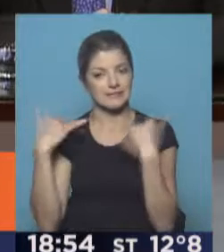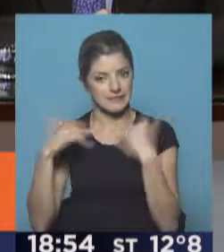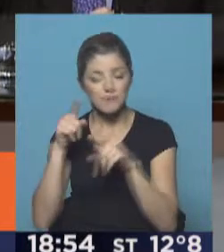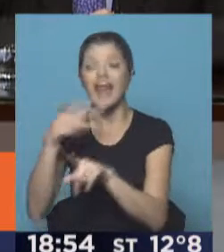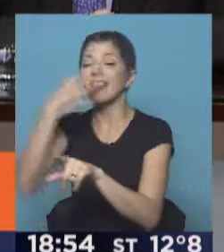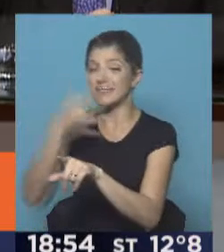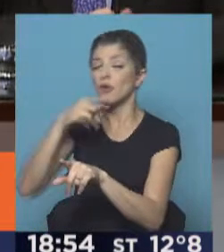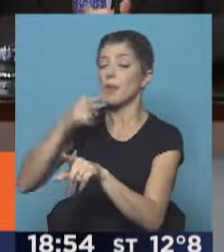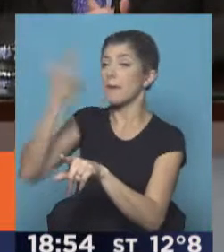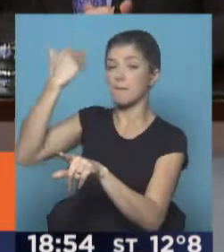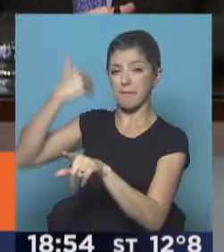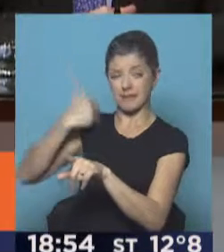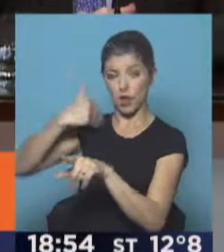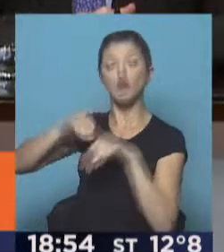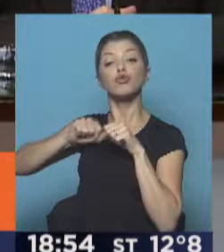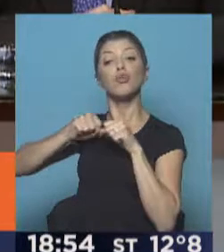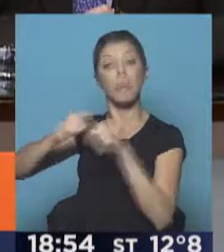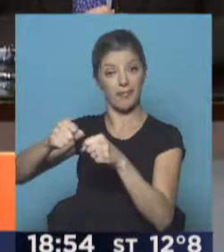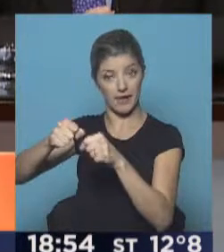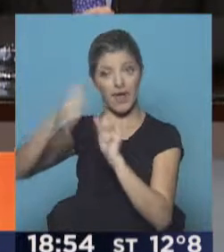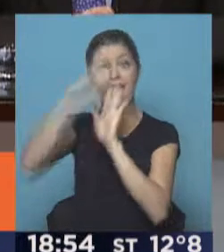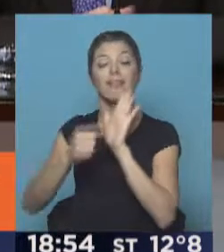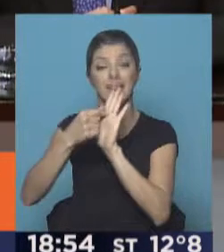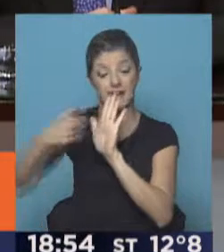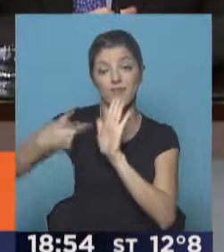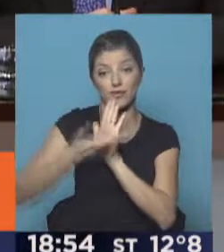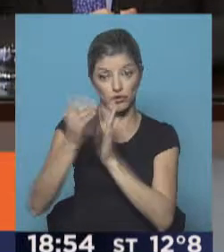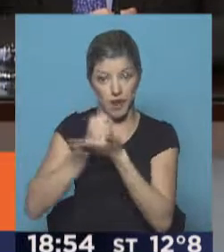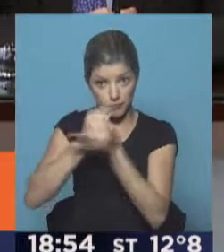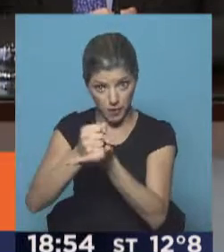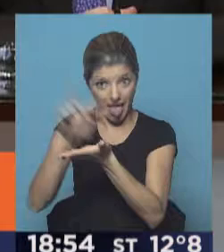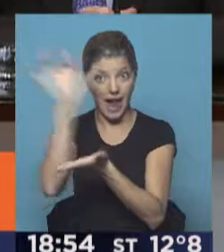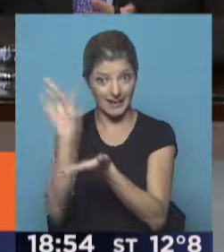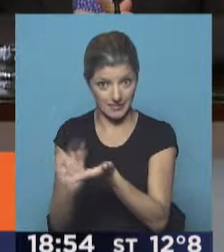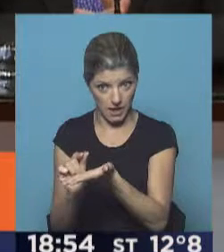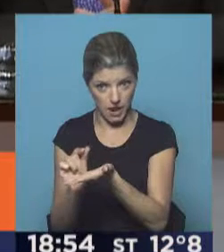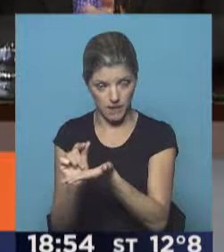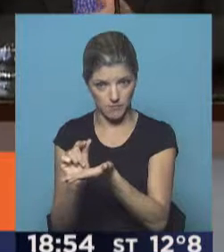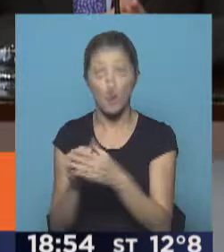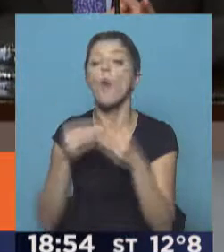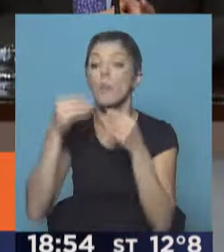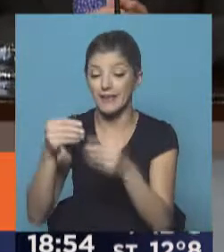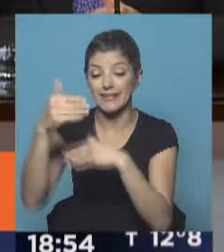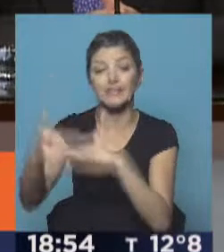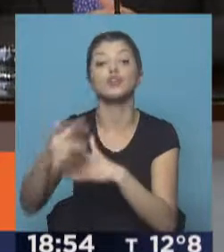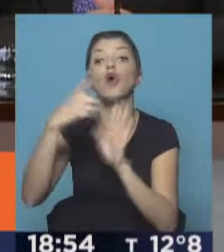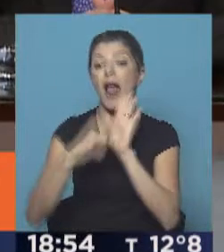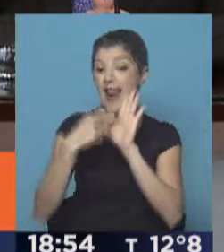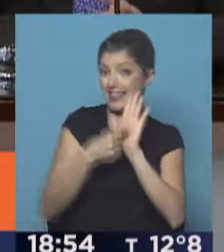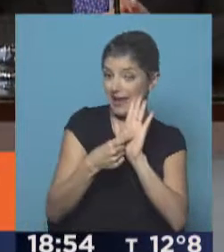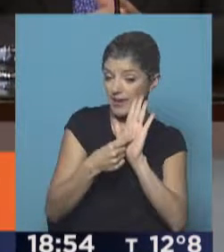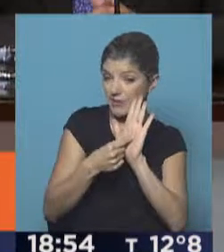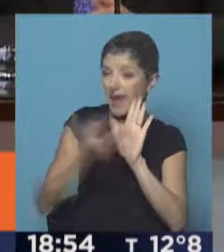del viernes suspendió la aplicación de la tarifa social en la República Argentina, al retrotraer al cuadro tarifario de fin